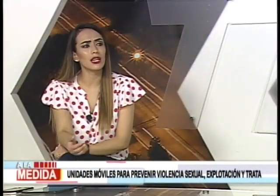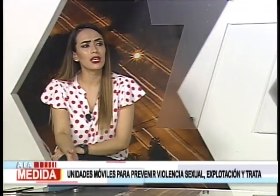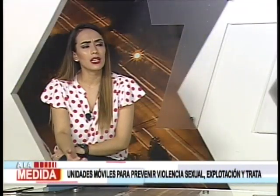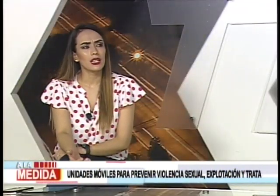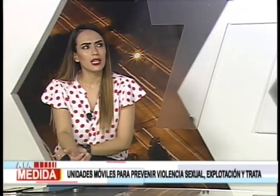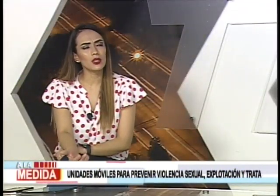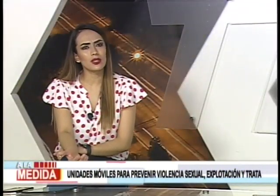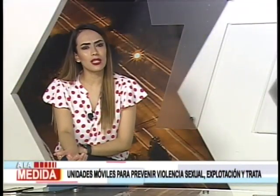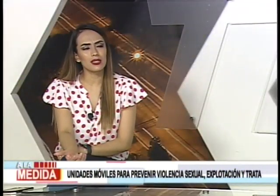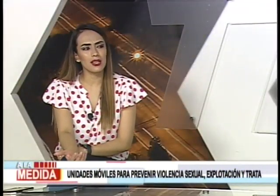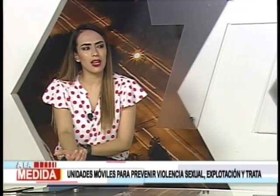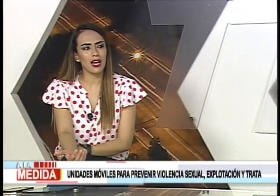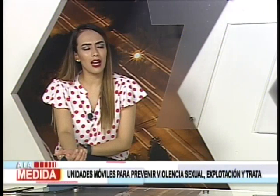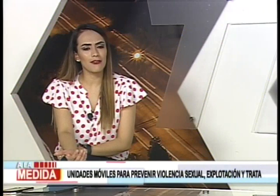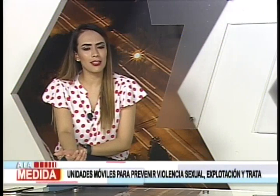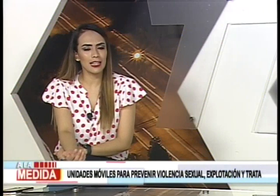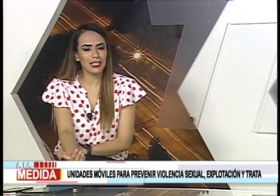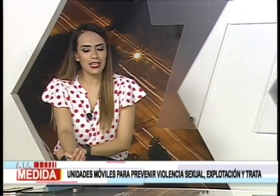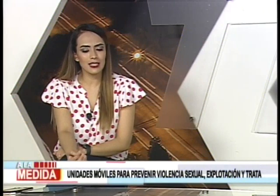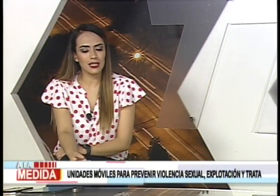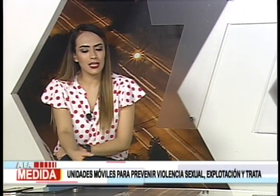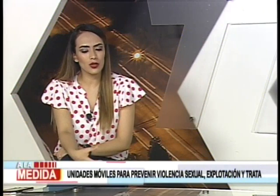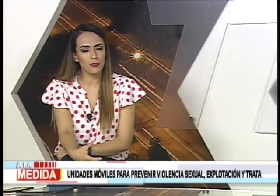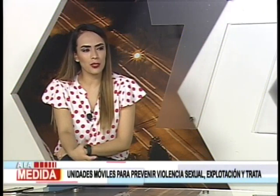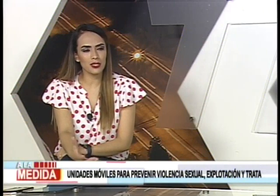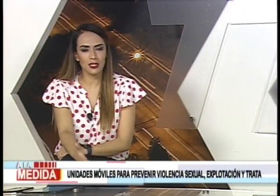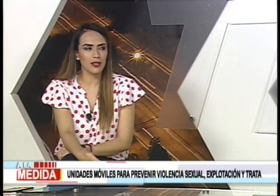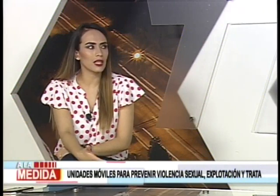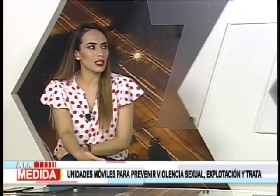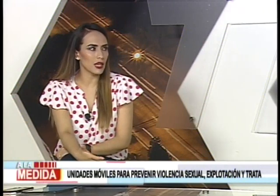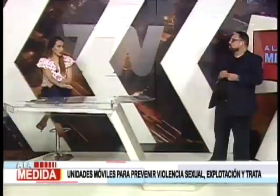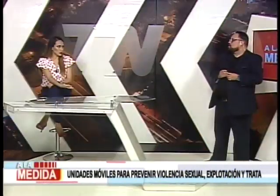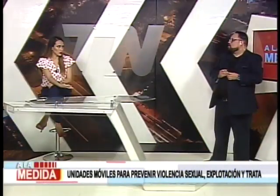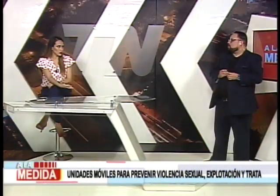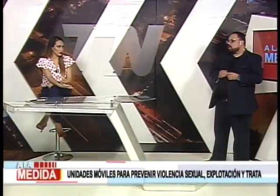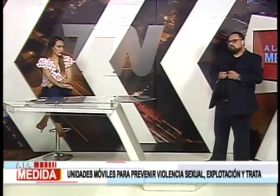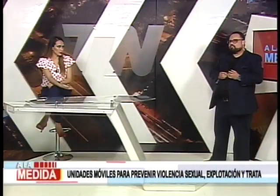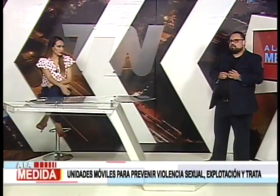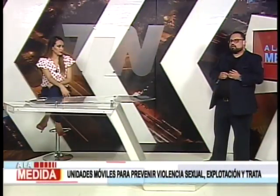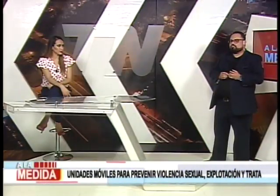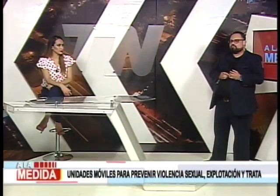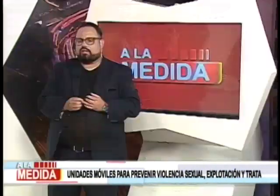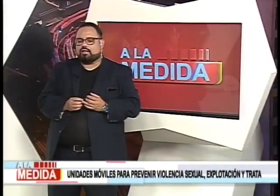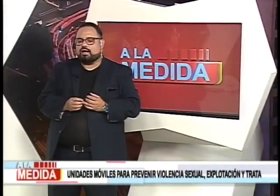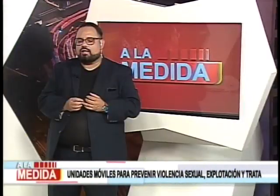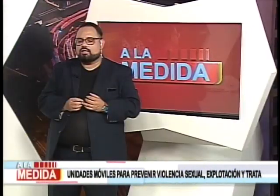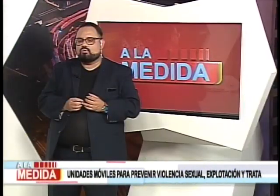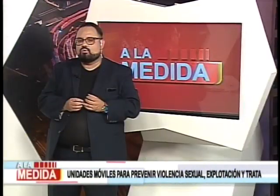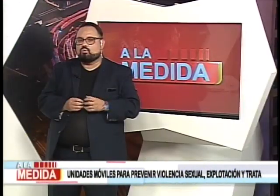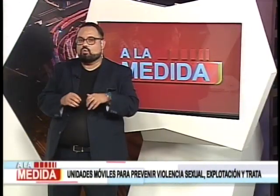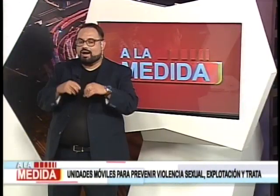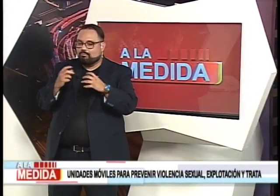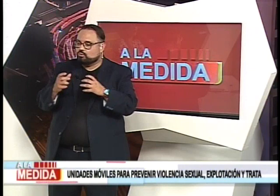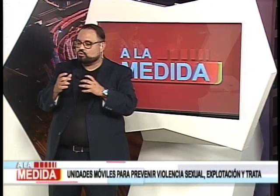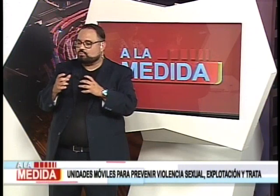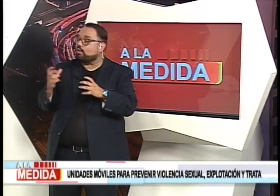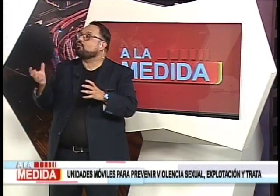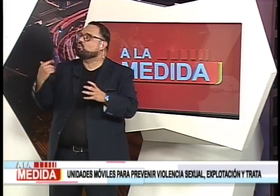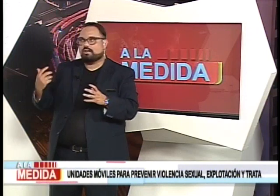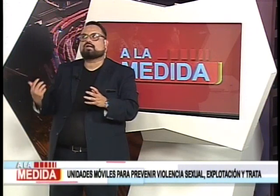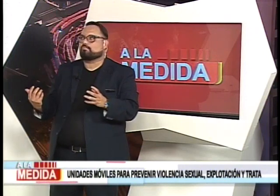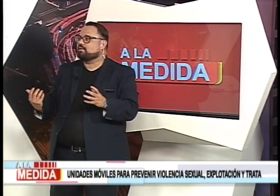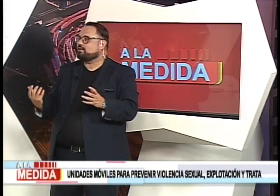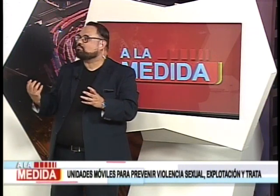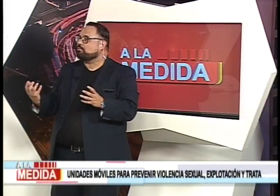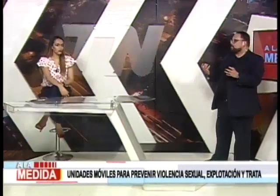decir los entonces al final te crea cierta desconfianza a nivel general claro claro porque hay un abuso por